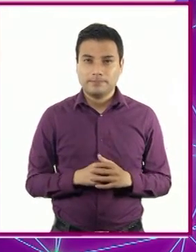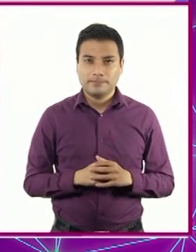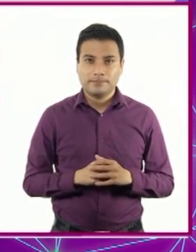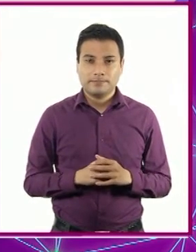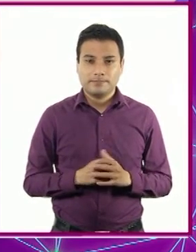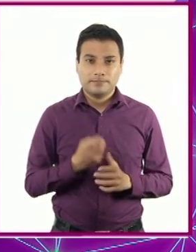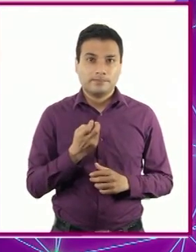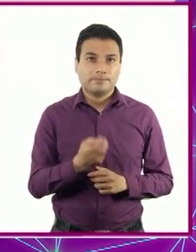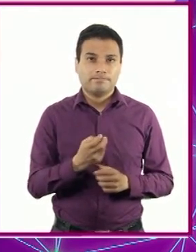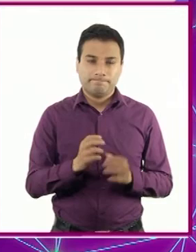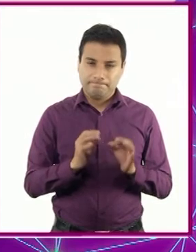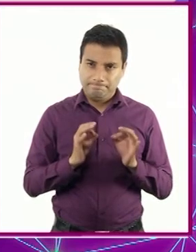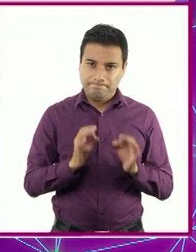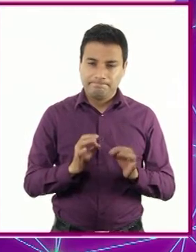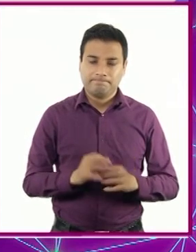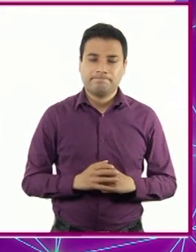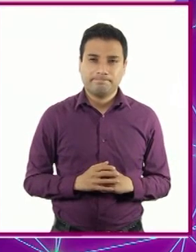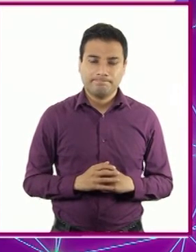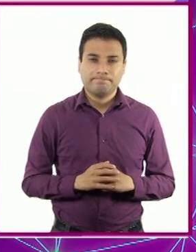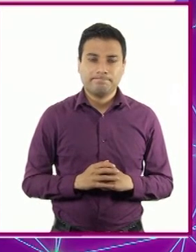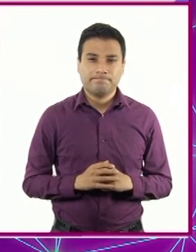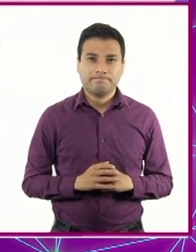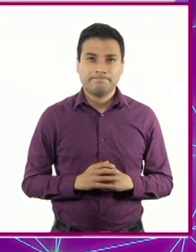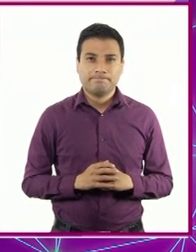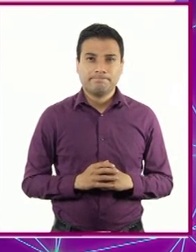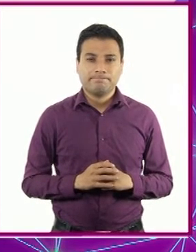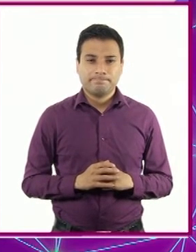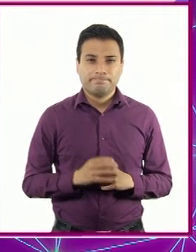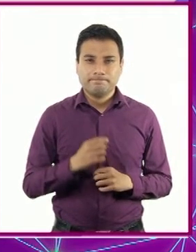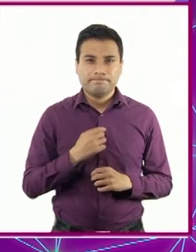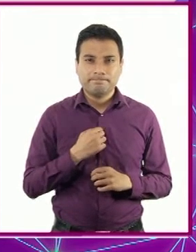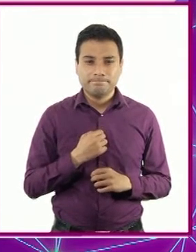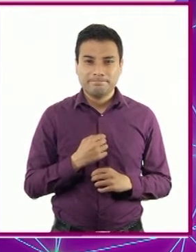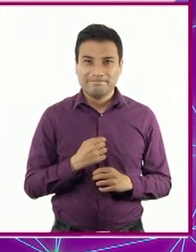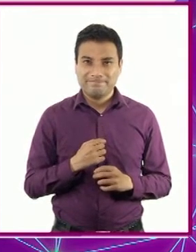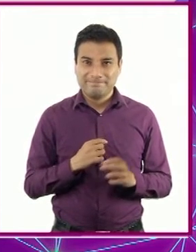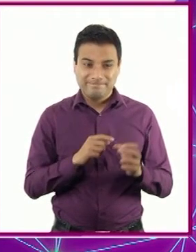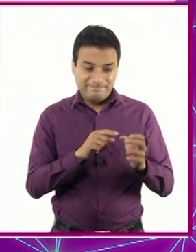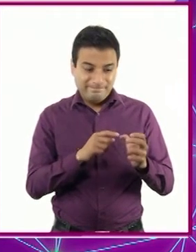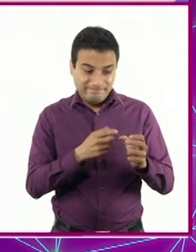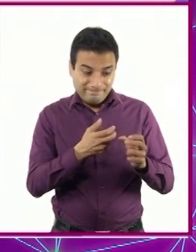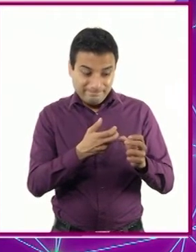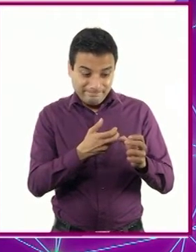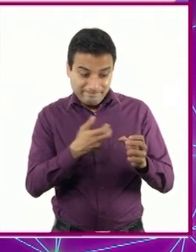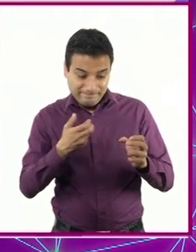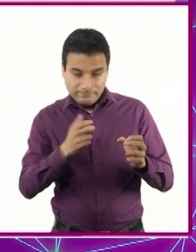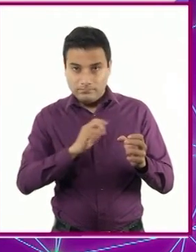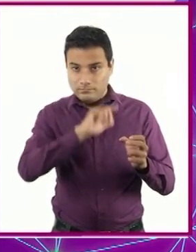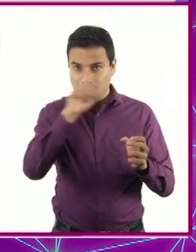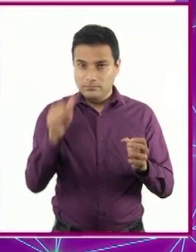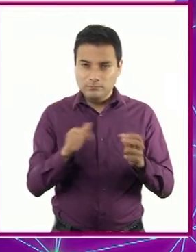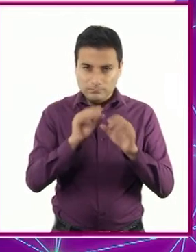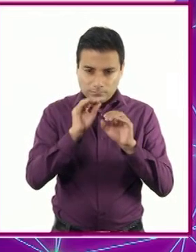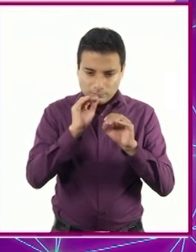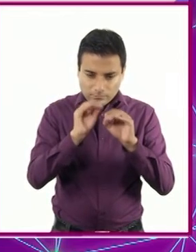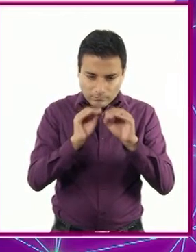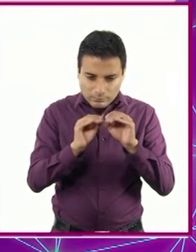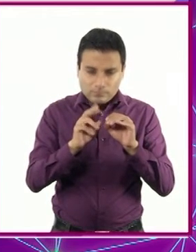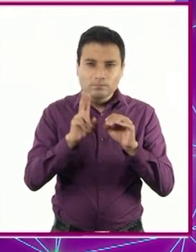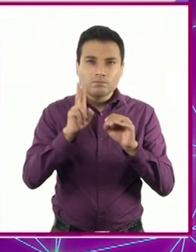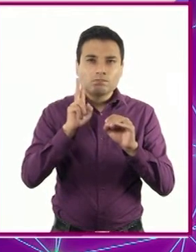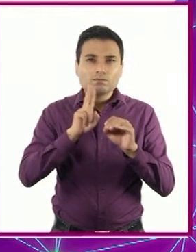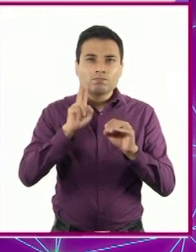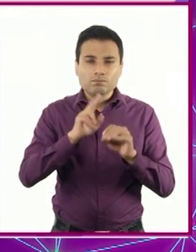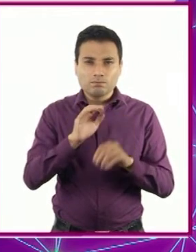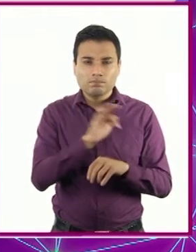el extracto acuoso. A partir de un extracto de éter de petróleo se purificaron los principios activos del